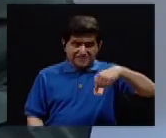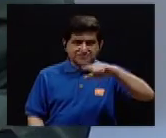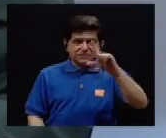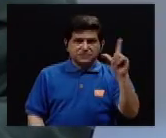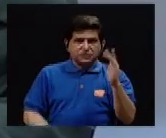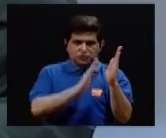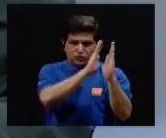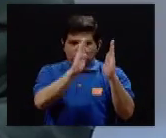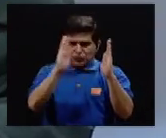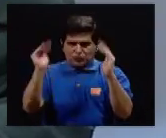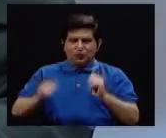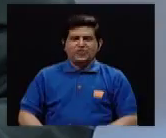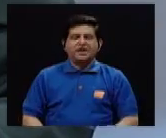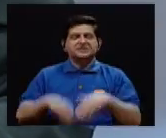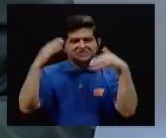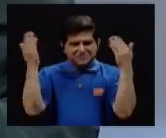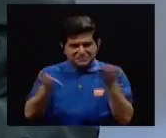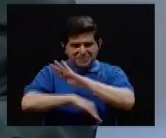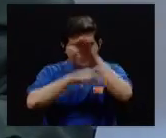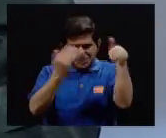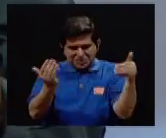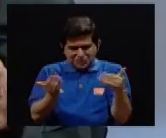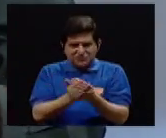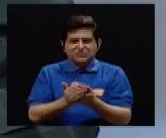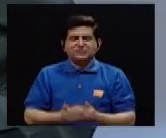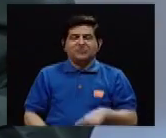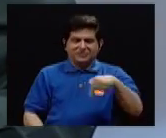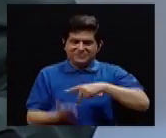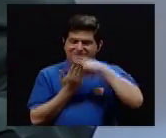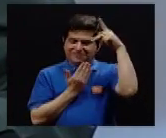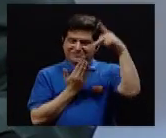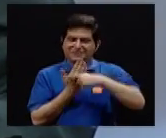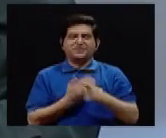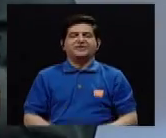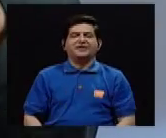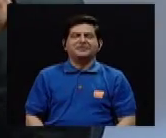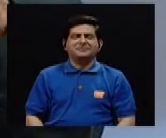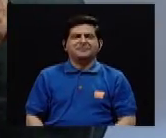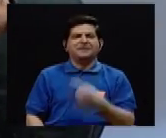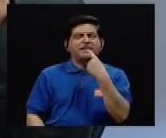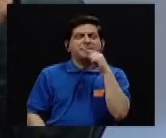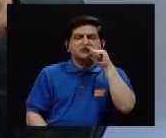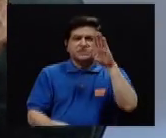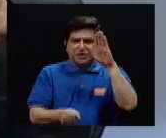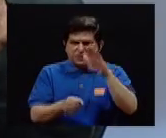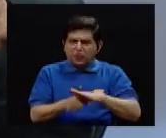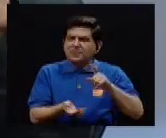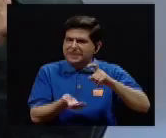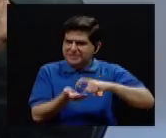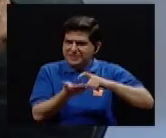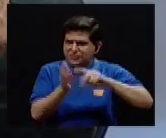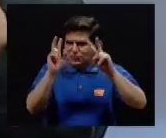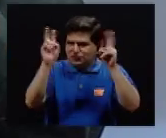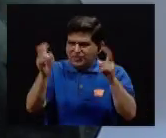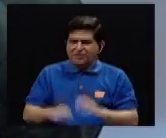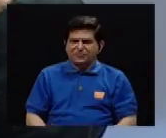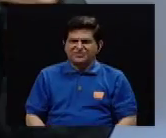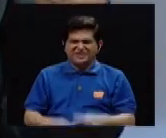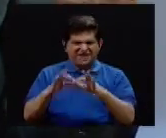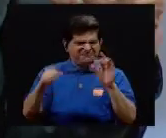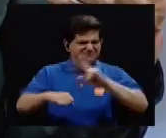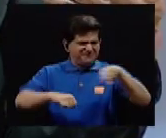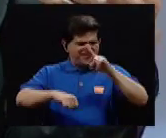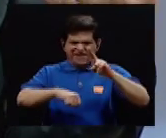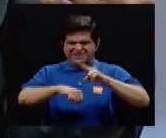Esto es Lunes de Cinemateca. Bienvenidos y bienvenidas a nuestro programa. Decir lo prometido es deuda, más